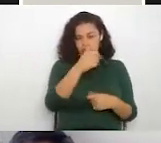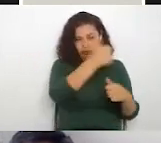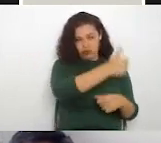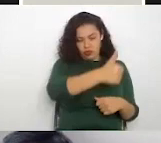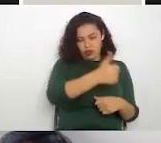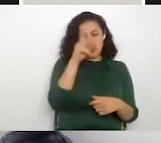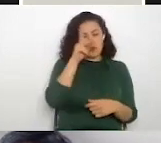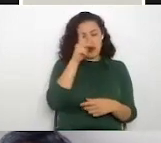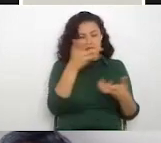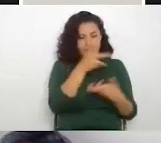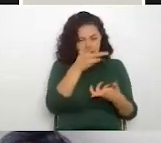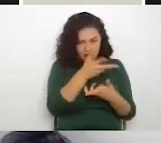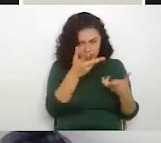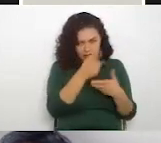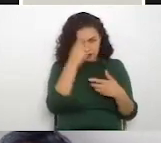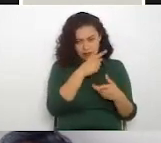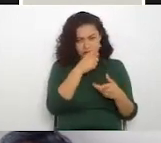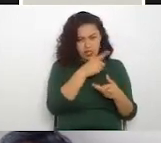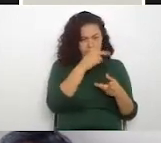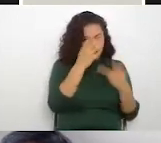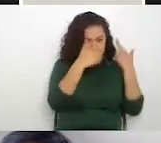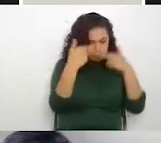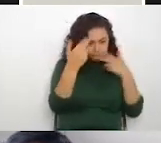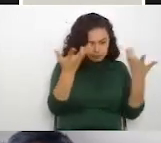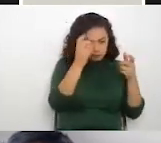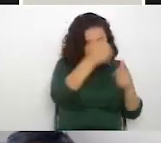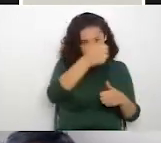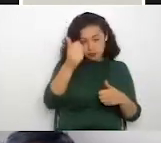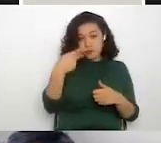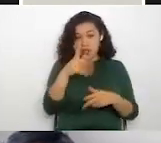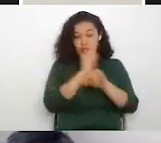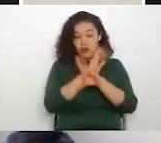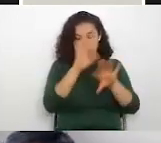que se realizan a la muestra, pero